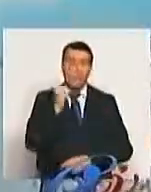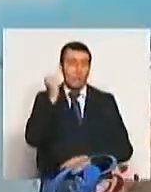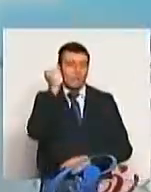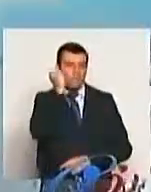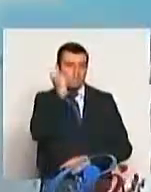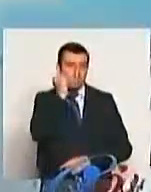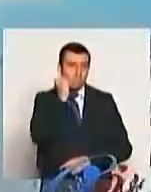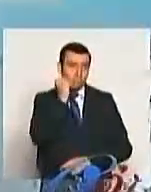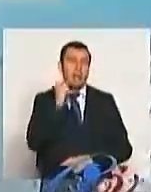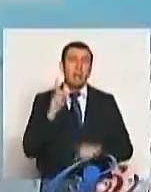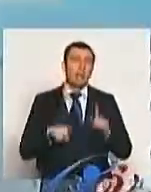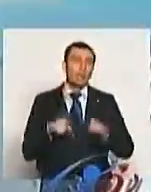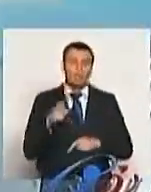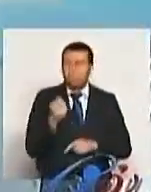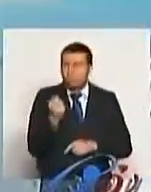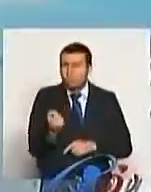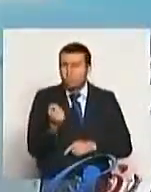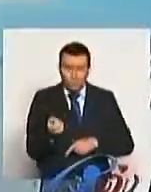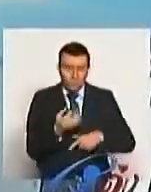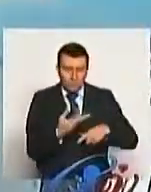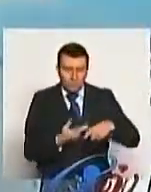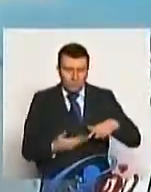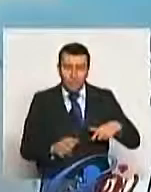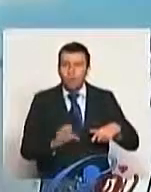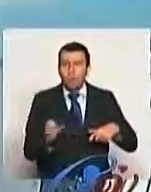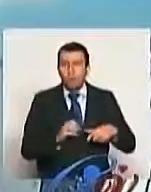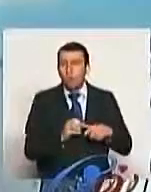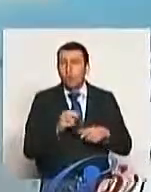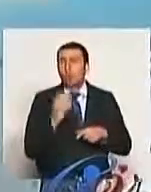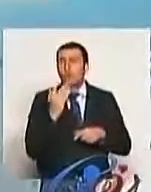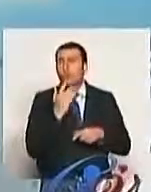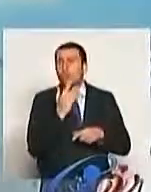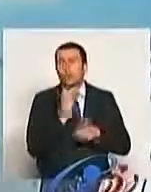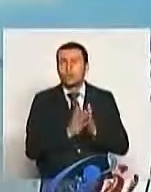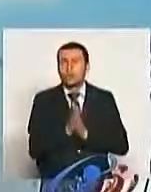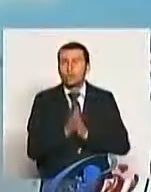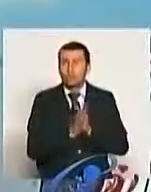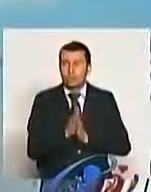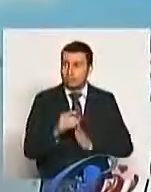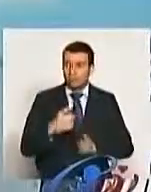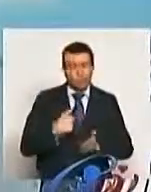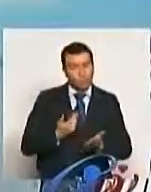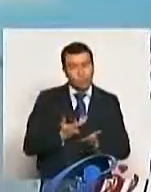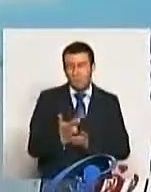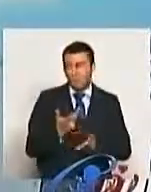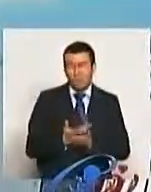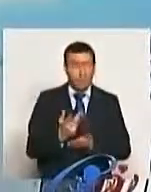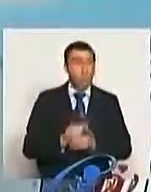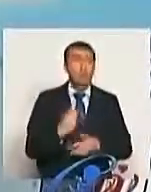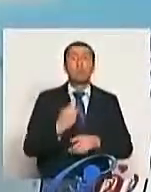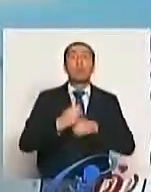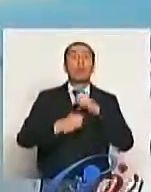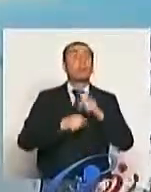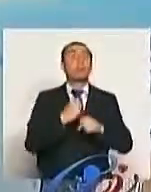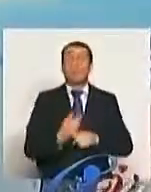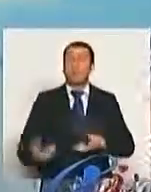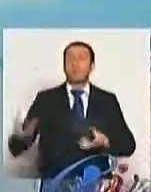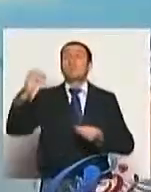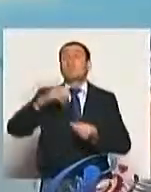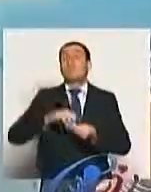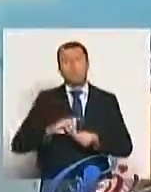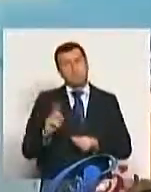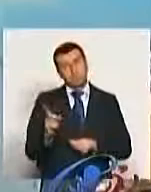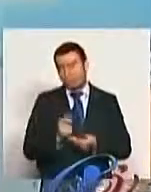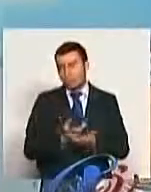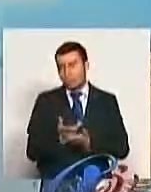presentan sangrados escasos o achocolatados. Yo no la recomiendo más de 1 año en realidad. Pero si la